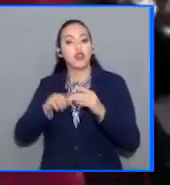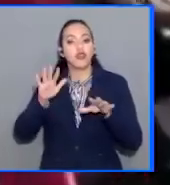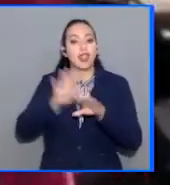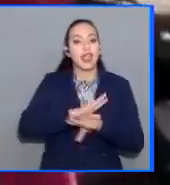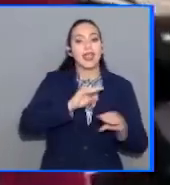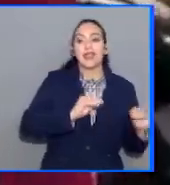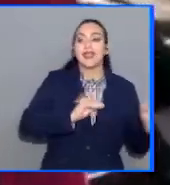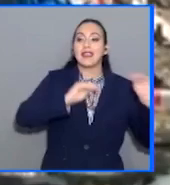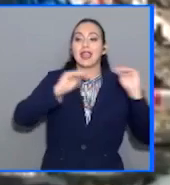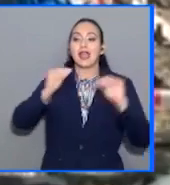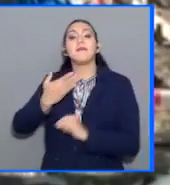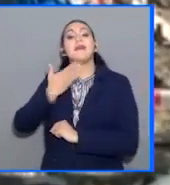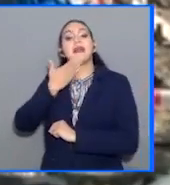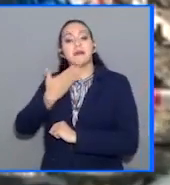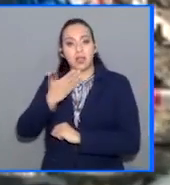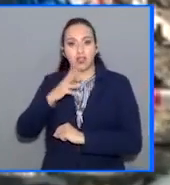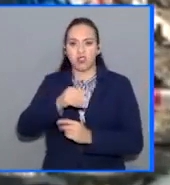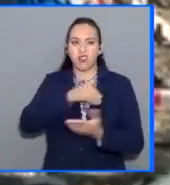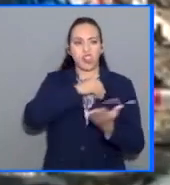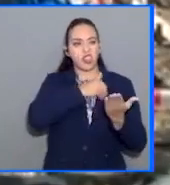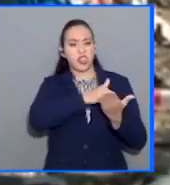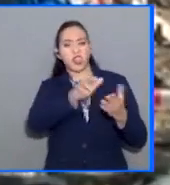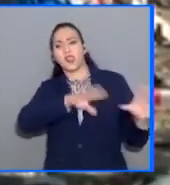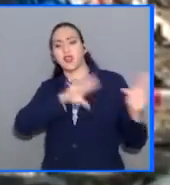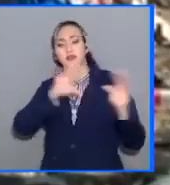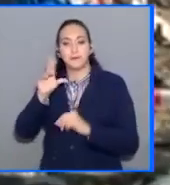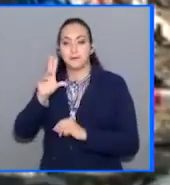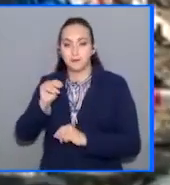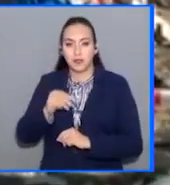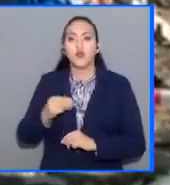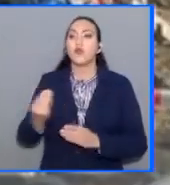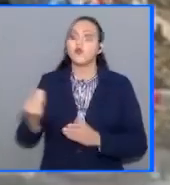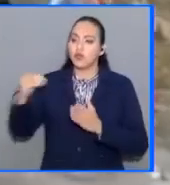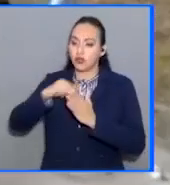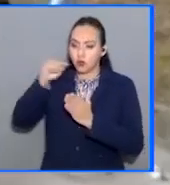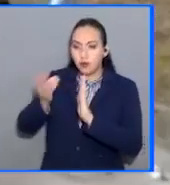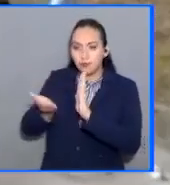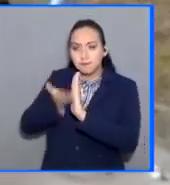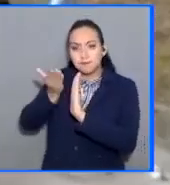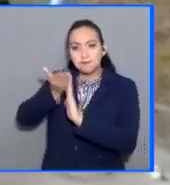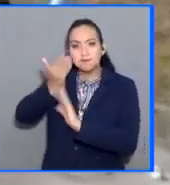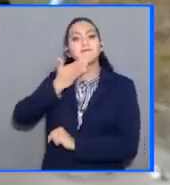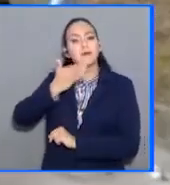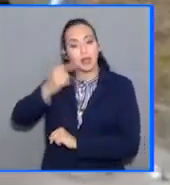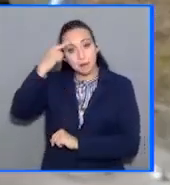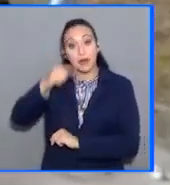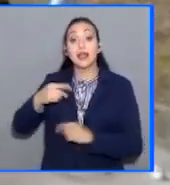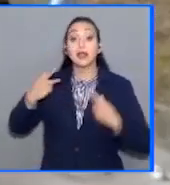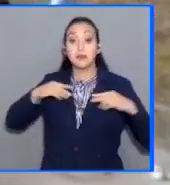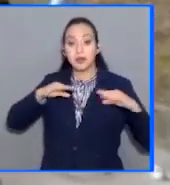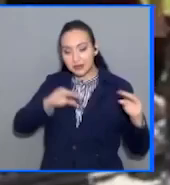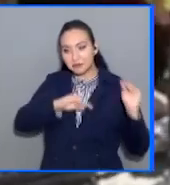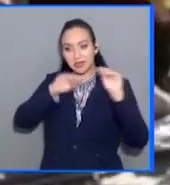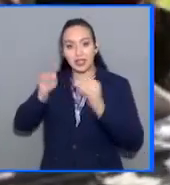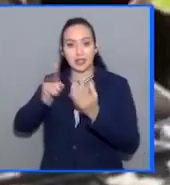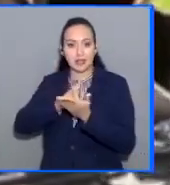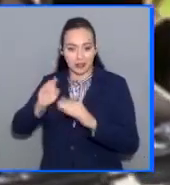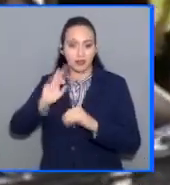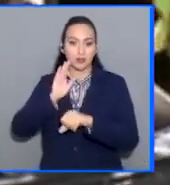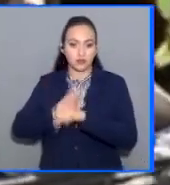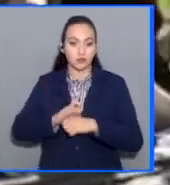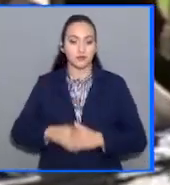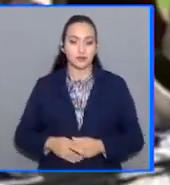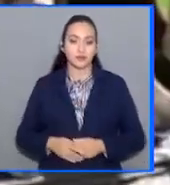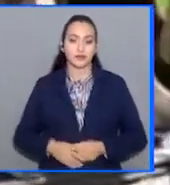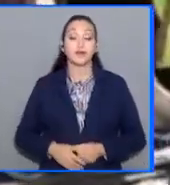planificada mediante la instalación de albergues temporales en los que se respeten sus derechos. Aclaró que la suspensión